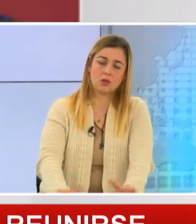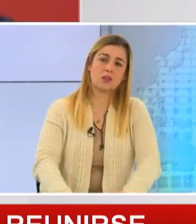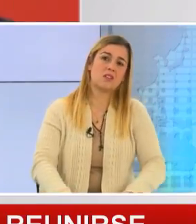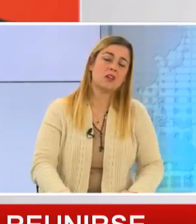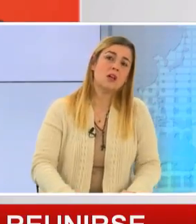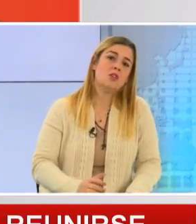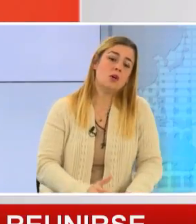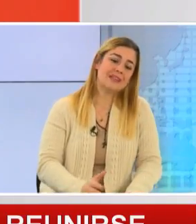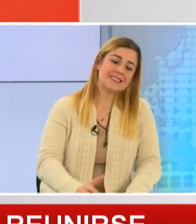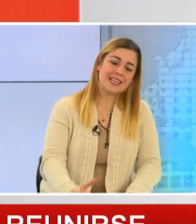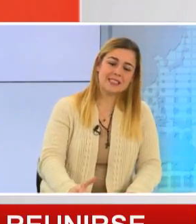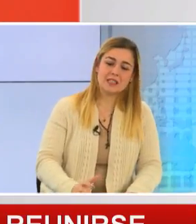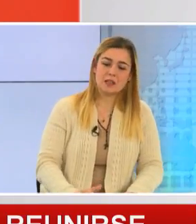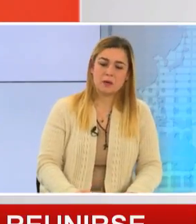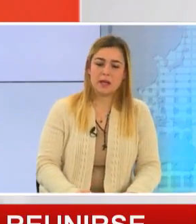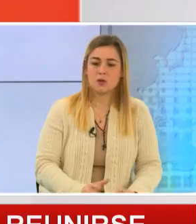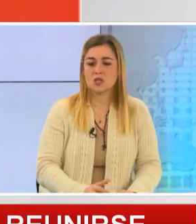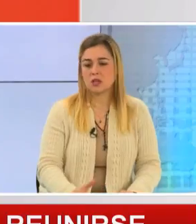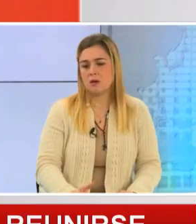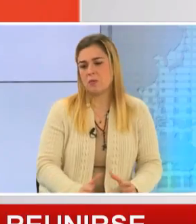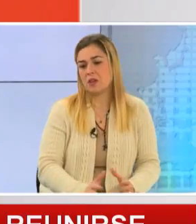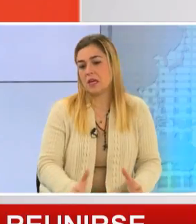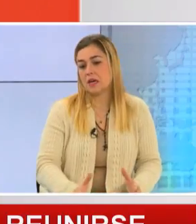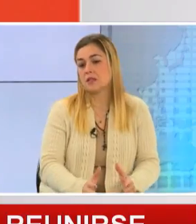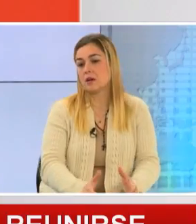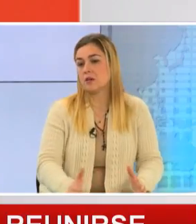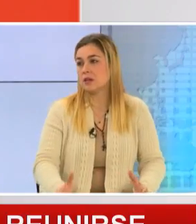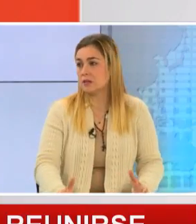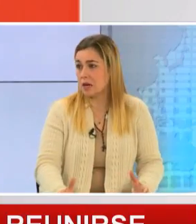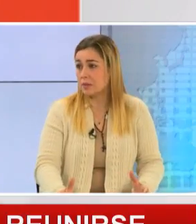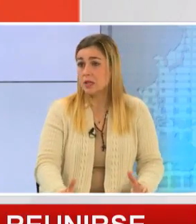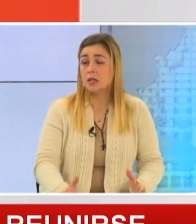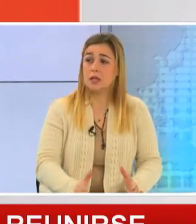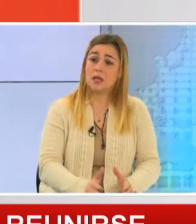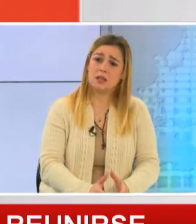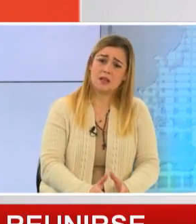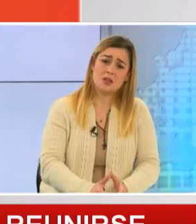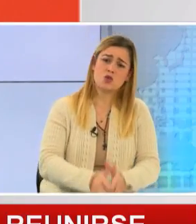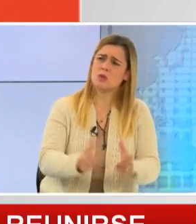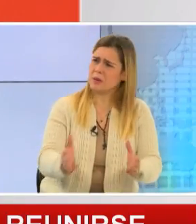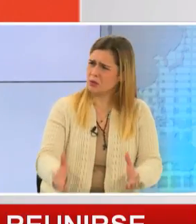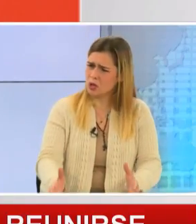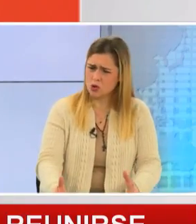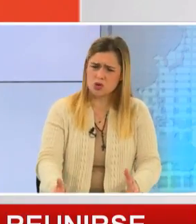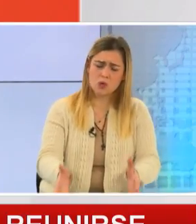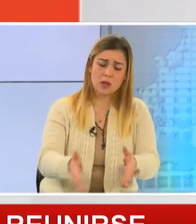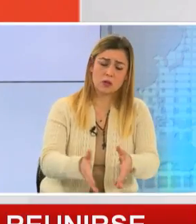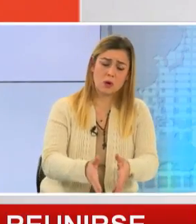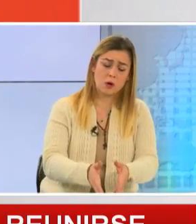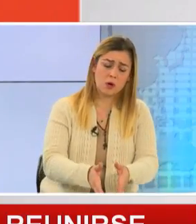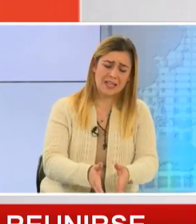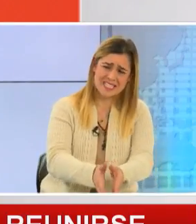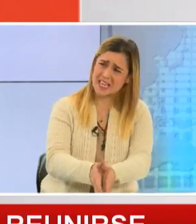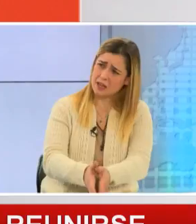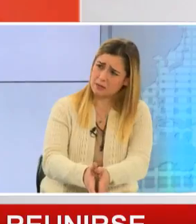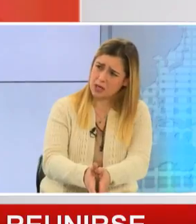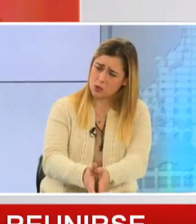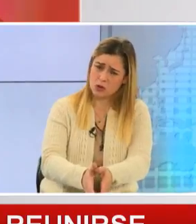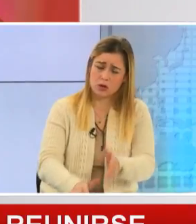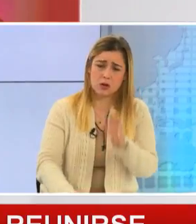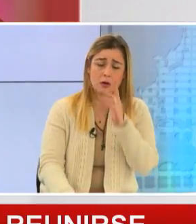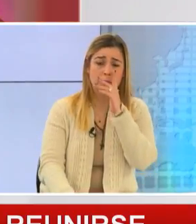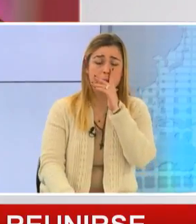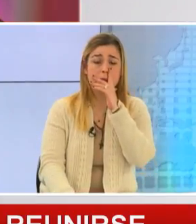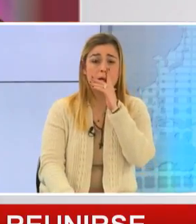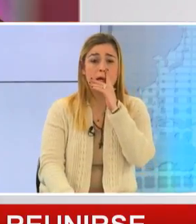Uh-huh. Entonces, no me extraña que a nivel enunciativo pues diga que se va a reunir con Trump. Y en su momento, incluso cuando recién